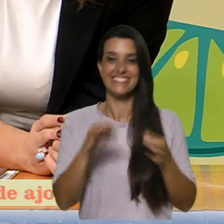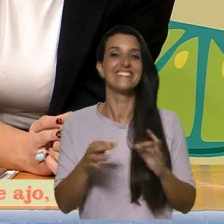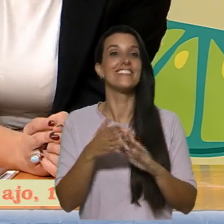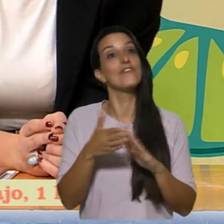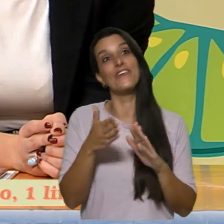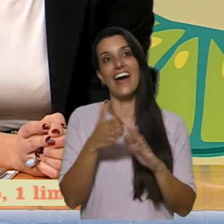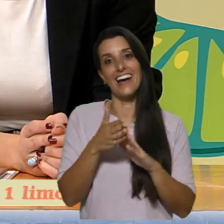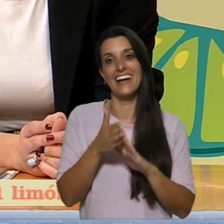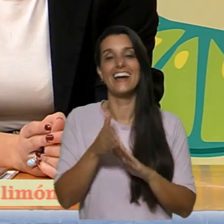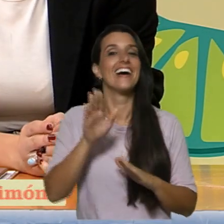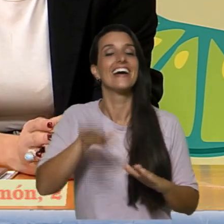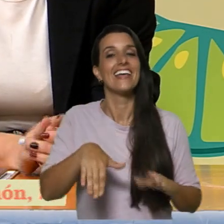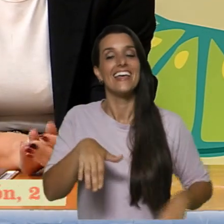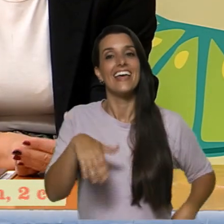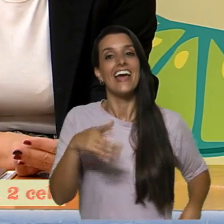con...